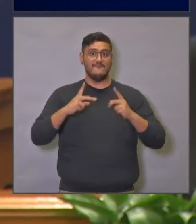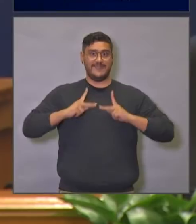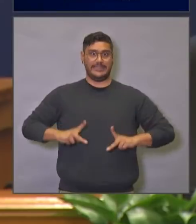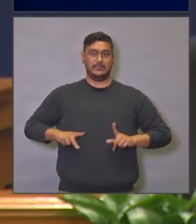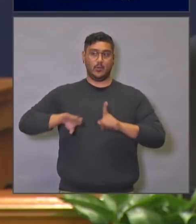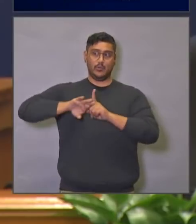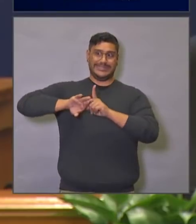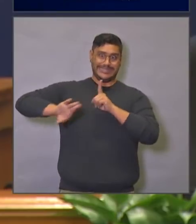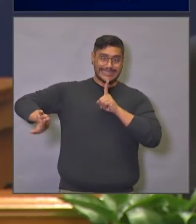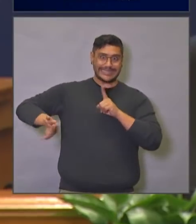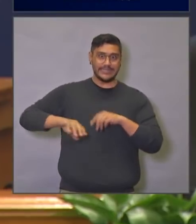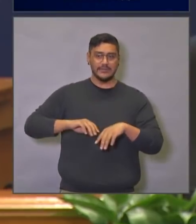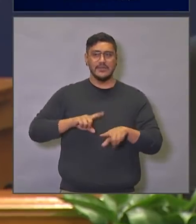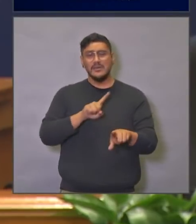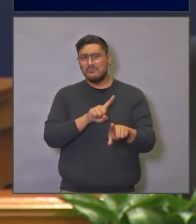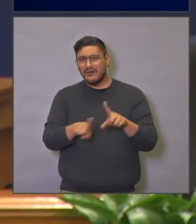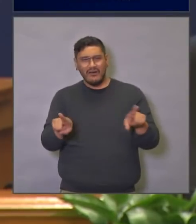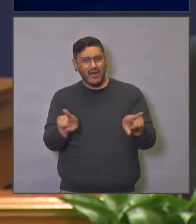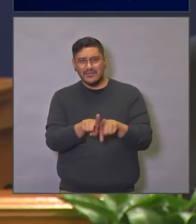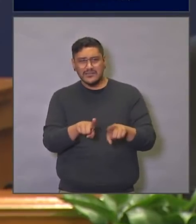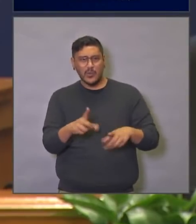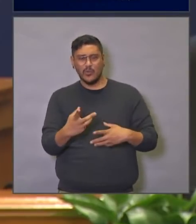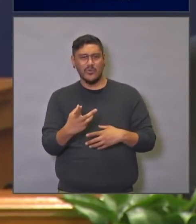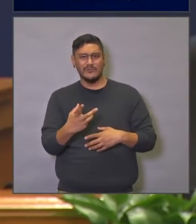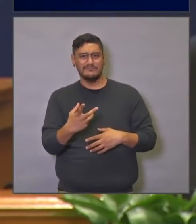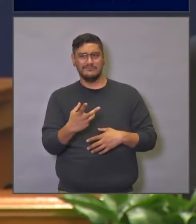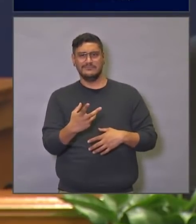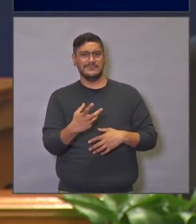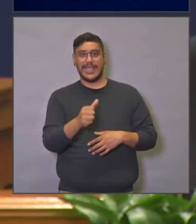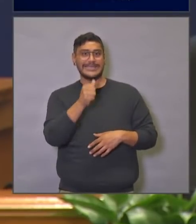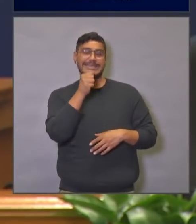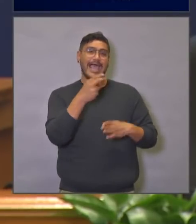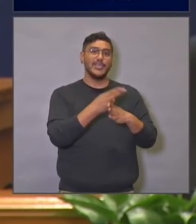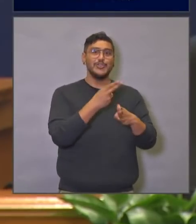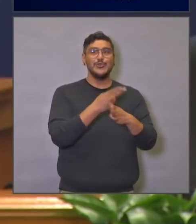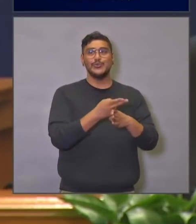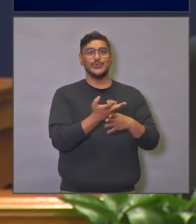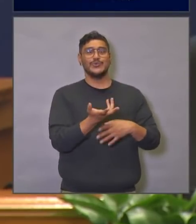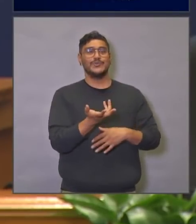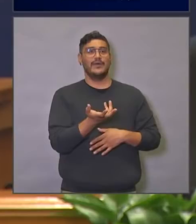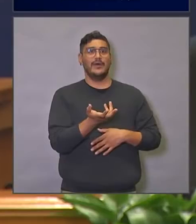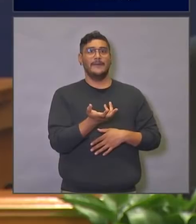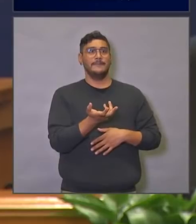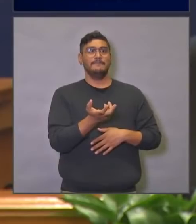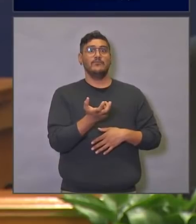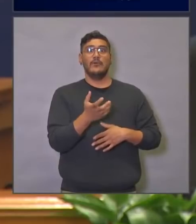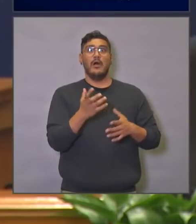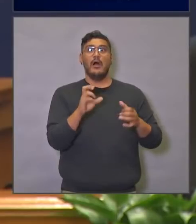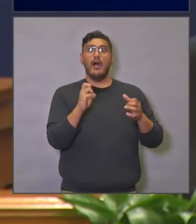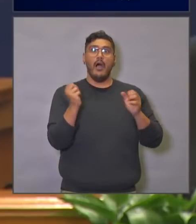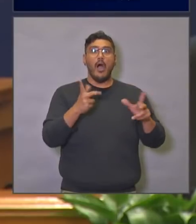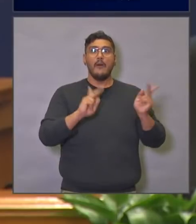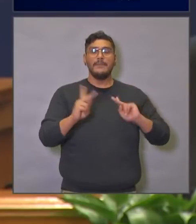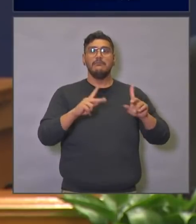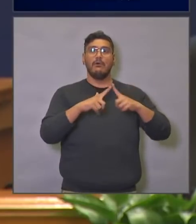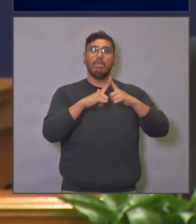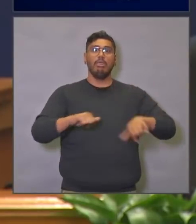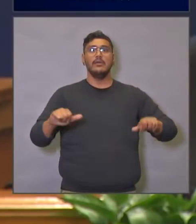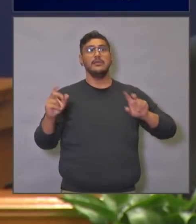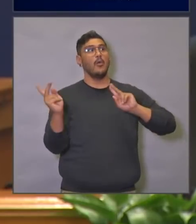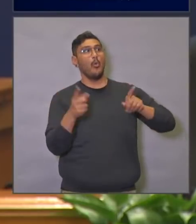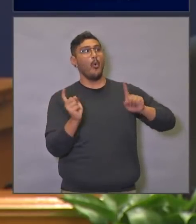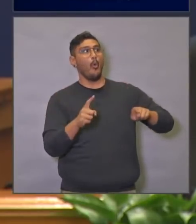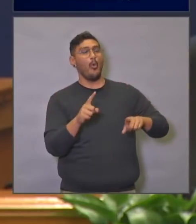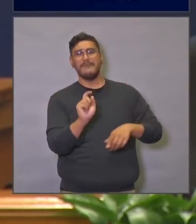trabajando, pero también que no usan los cuartos, por ejemplo, del baño, que todos entran ahí. Tienen que tener todo muy,